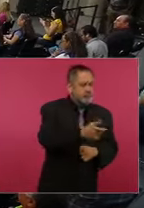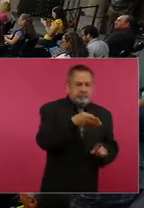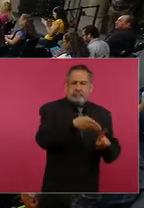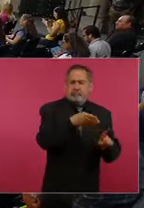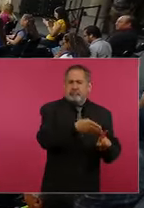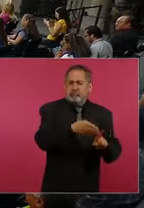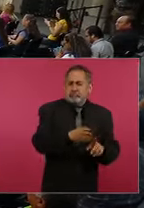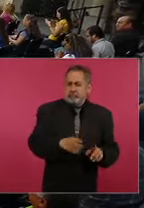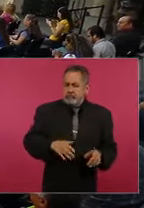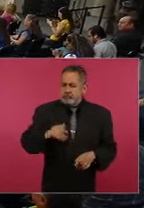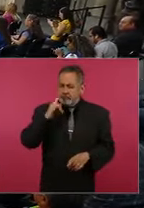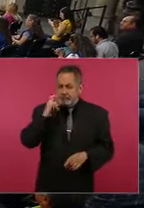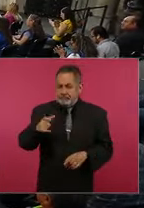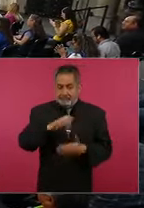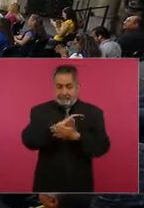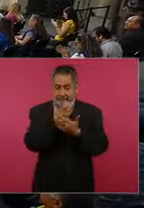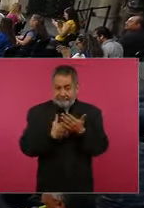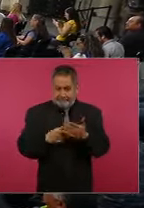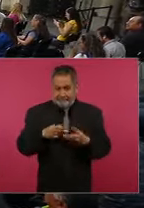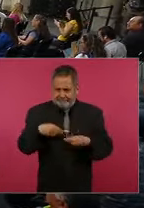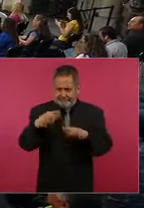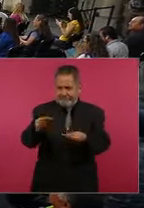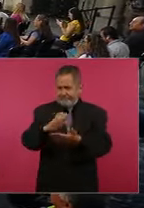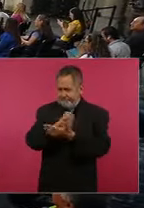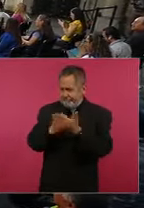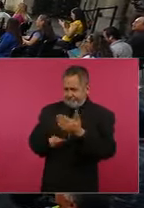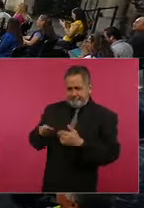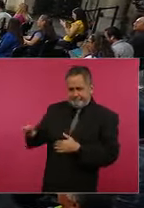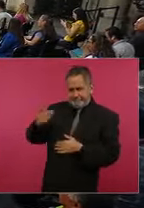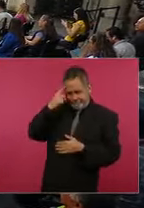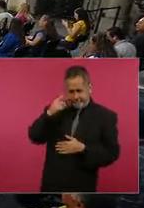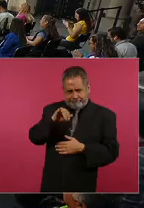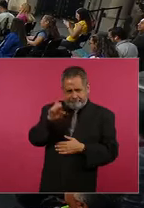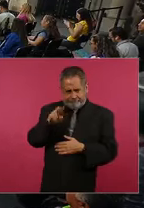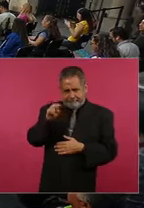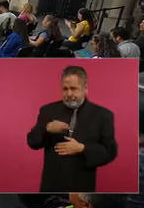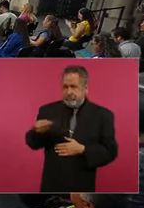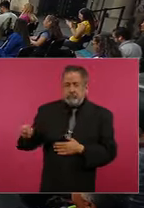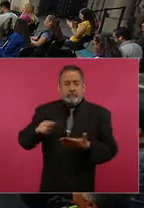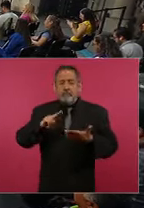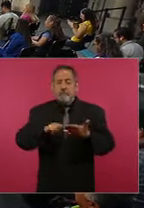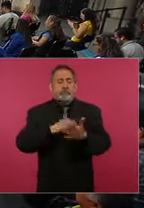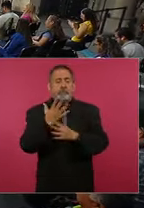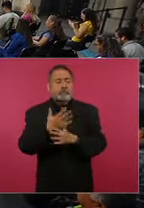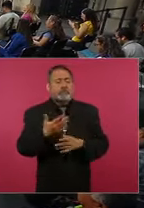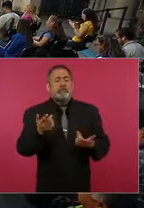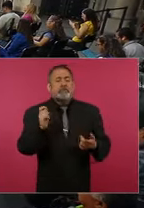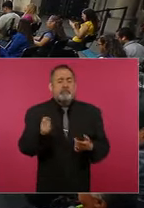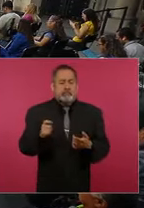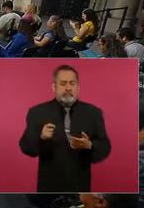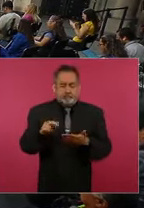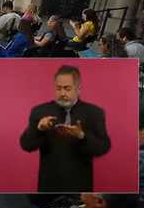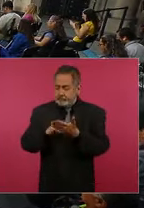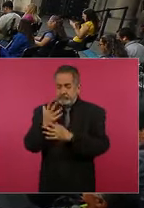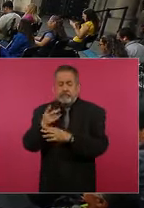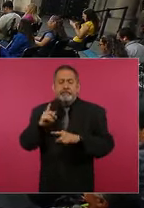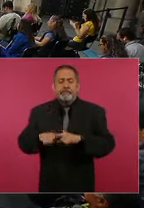es que el contrato que aquí traemos, ahorita se lo voy a entregar a Jesús, lo firmó, ahorita aquí tengo el